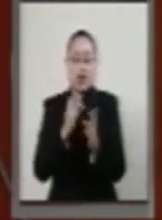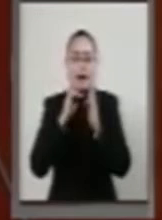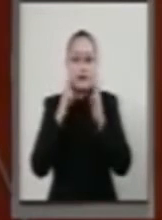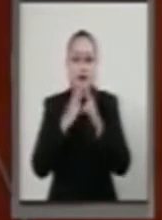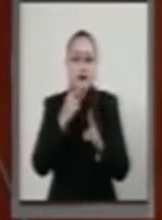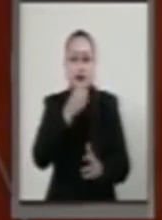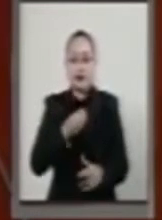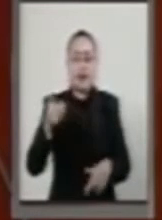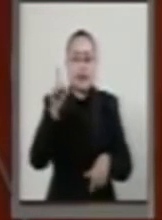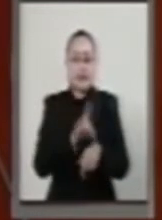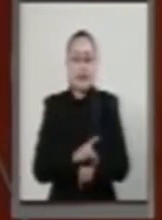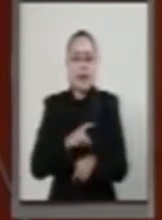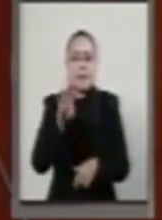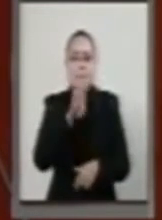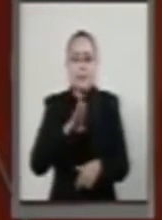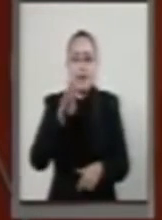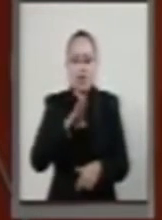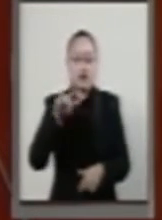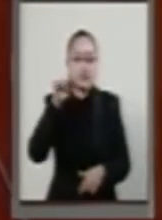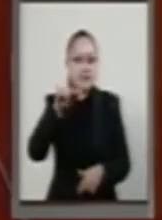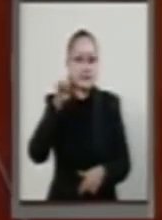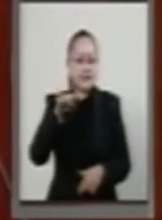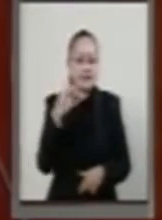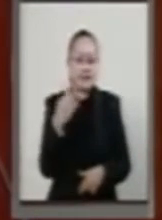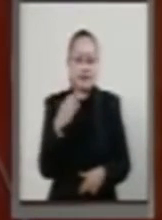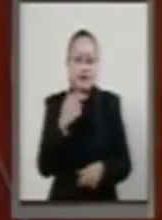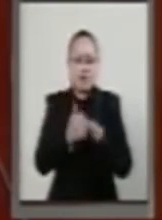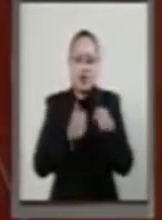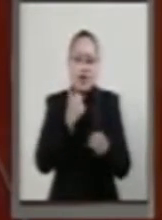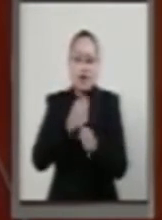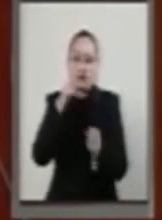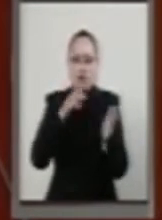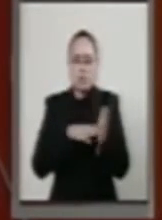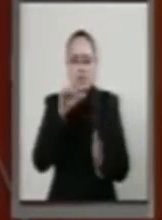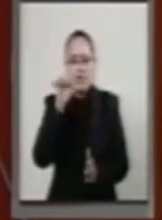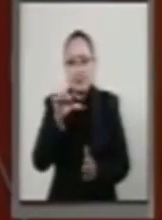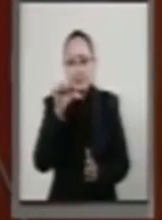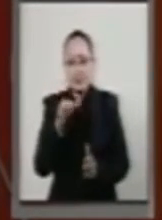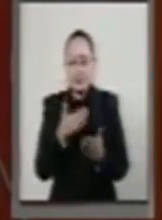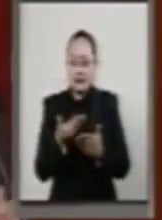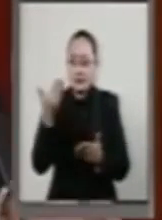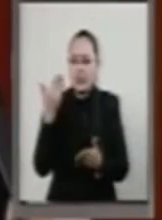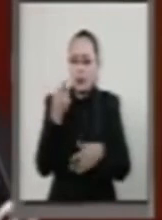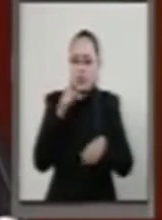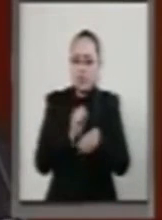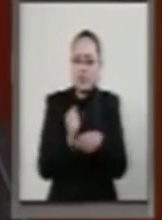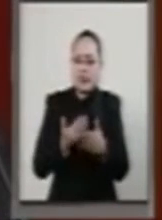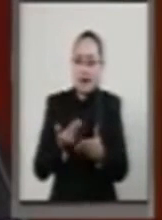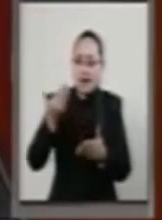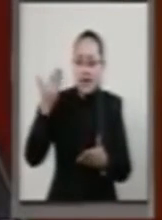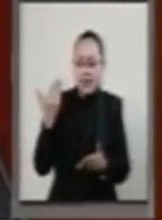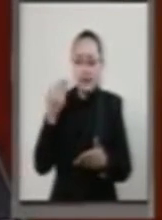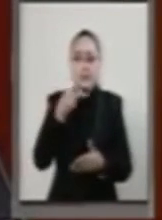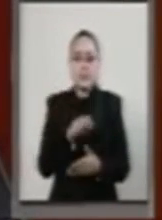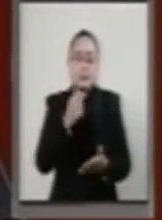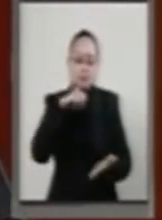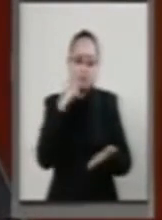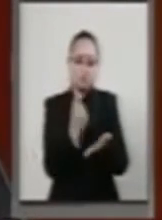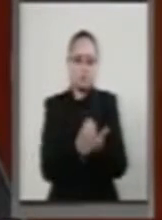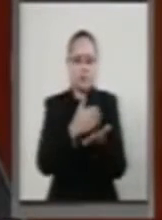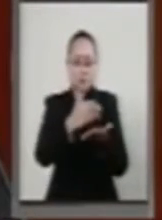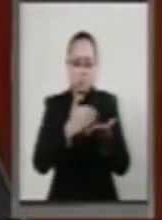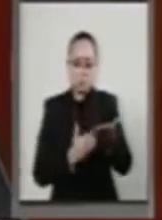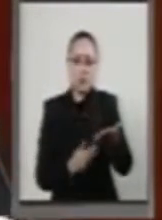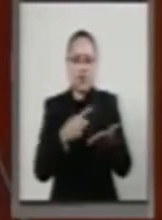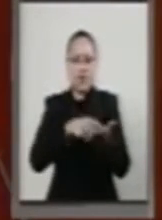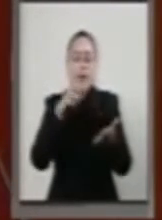ordinaria el día miércoles 17 de febrero del 2016, esto fue la semana pasada, un dictamen por